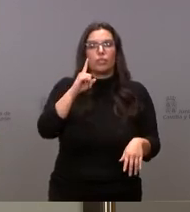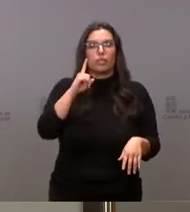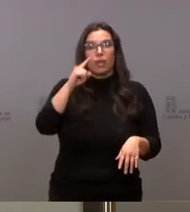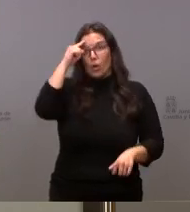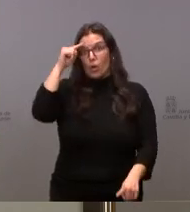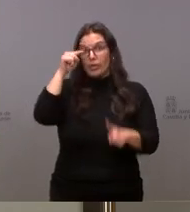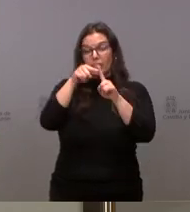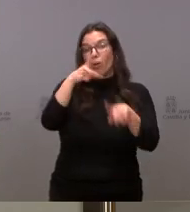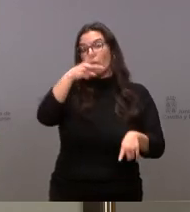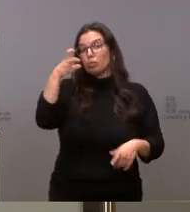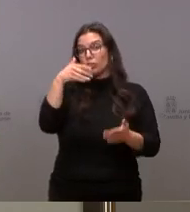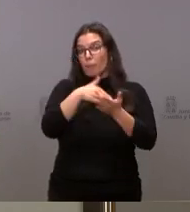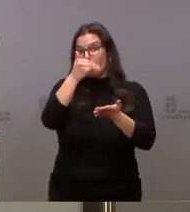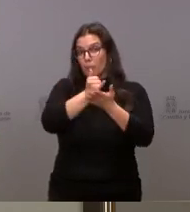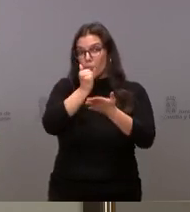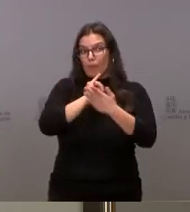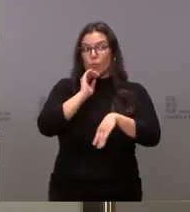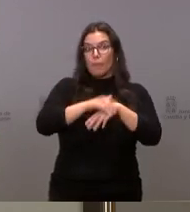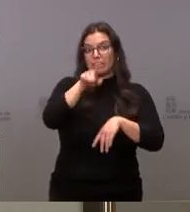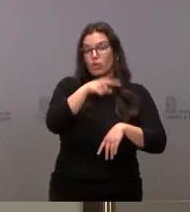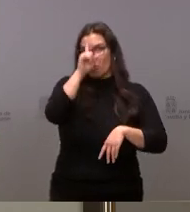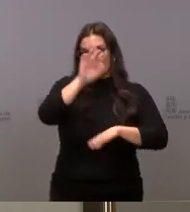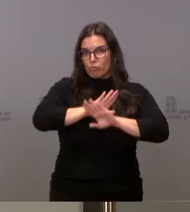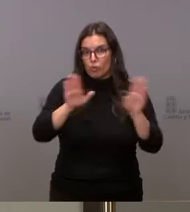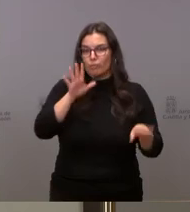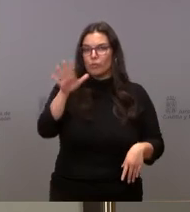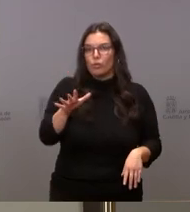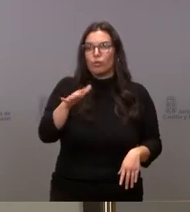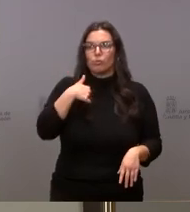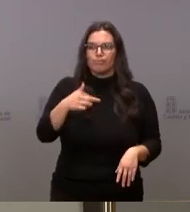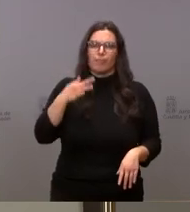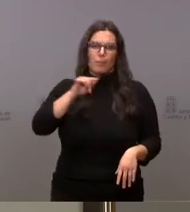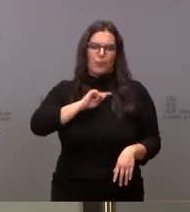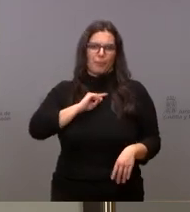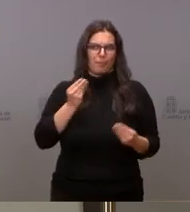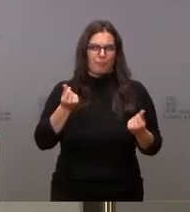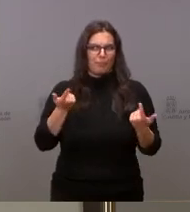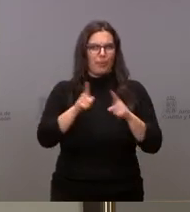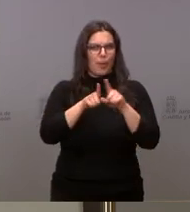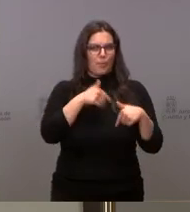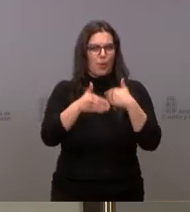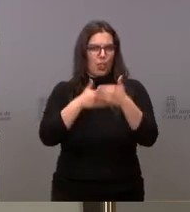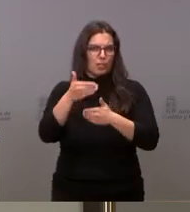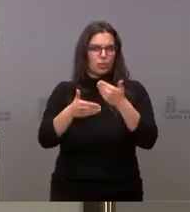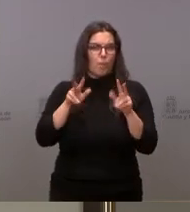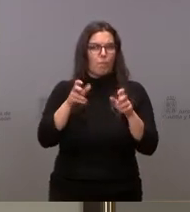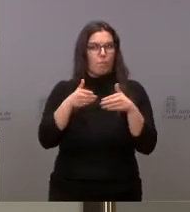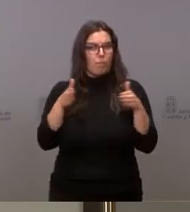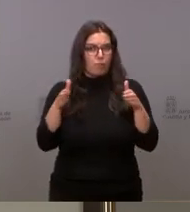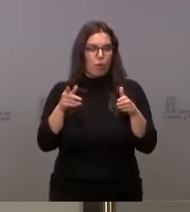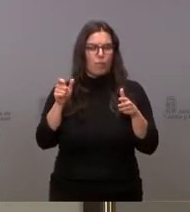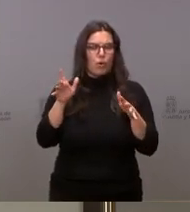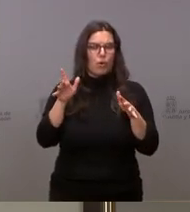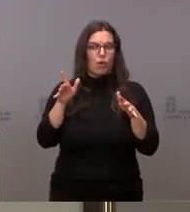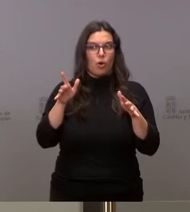objetivo de las 200.000 pruebas porque yo además teniendo la sensación de que es un proceso que inicialmente ha habido un poco de